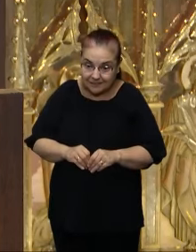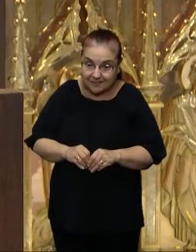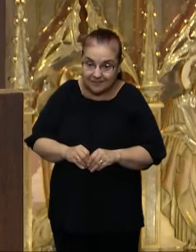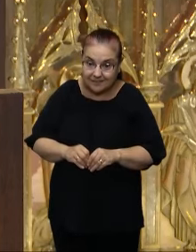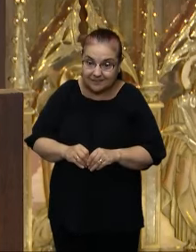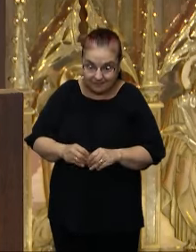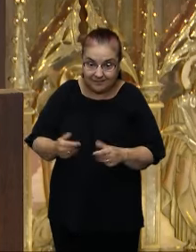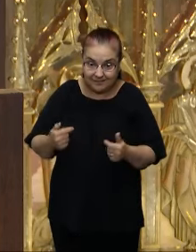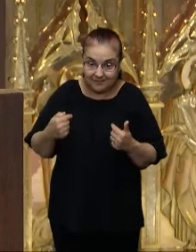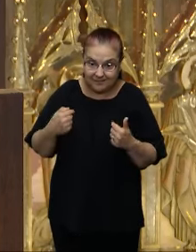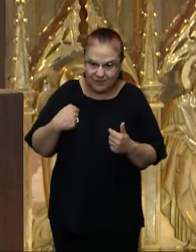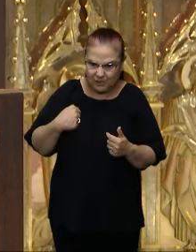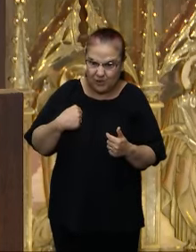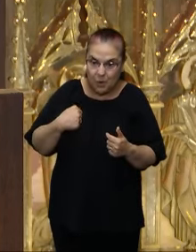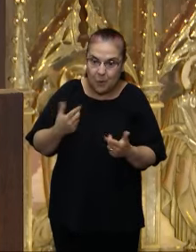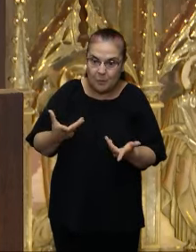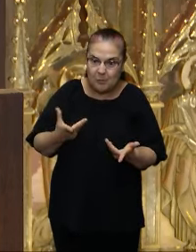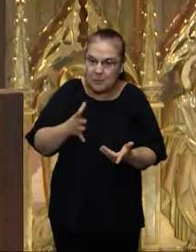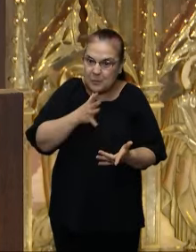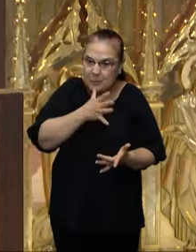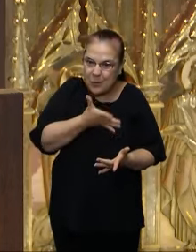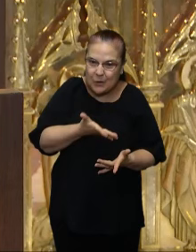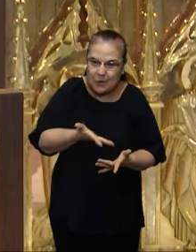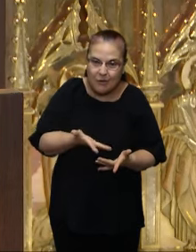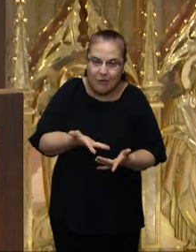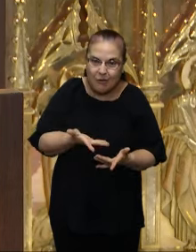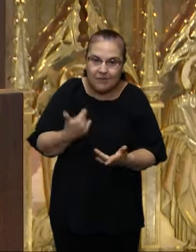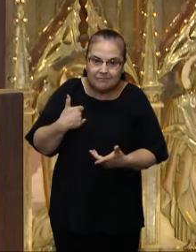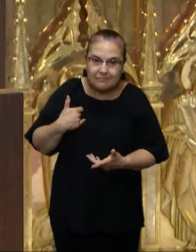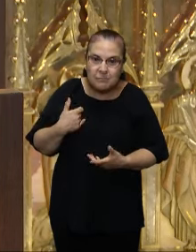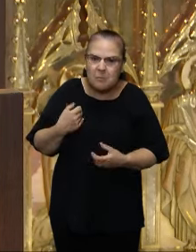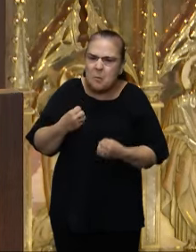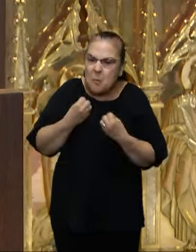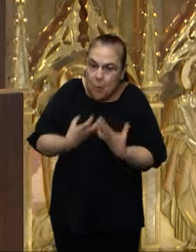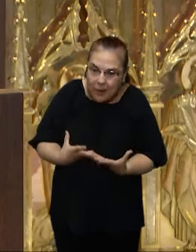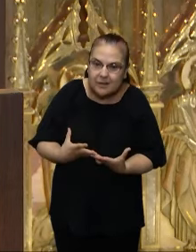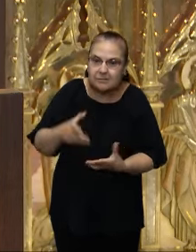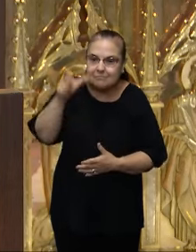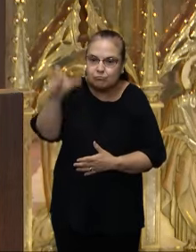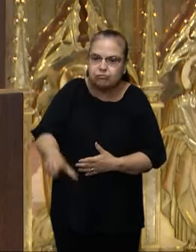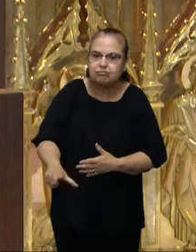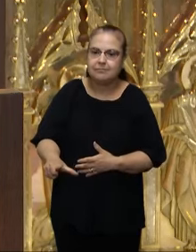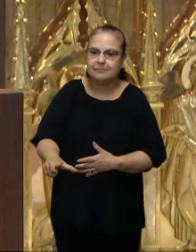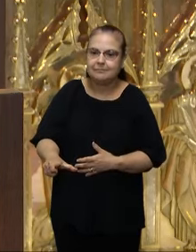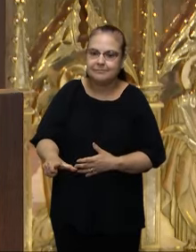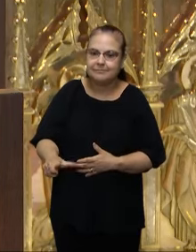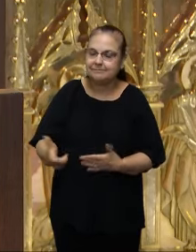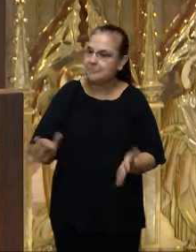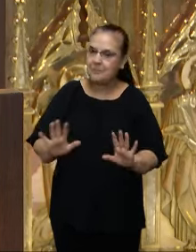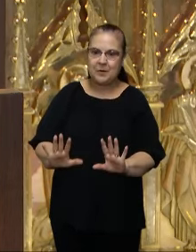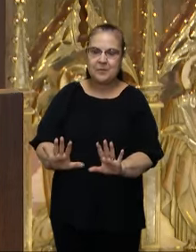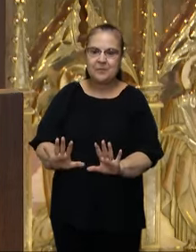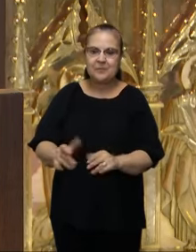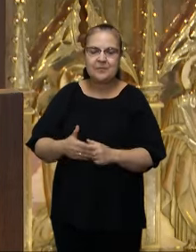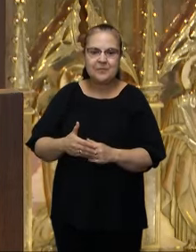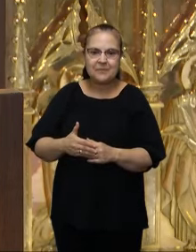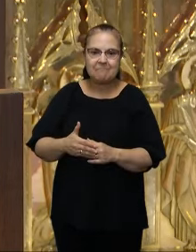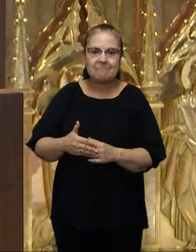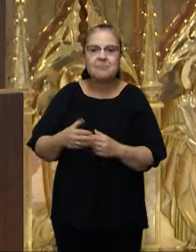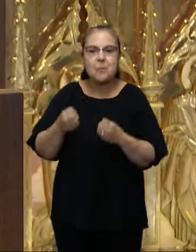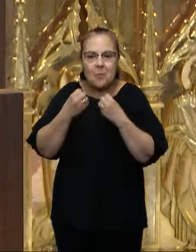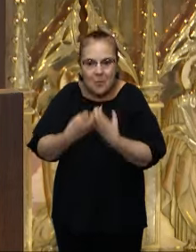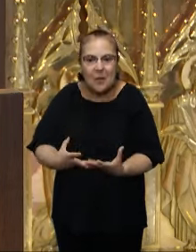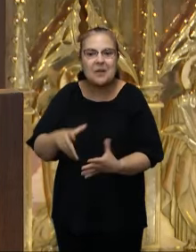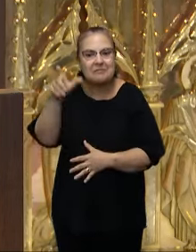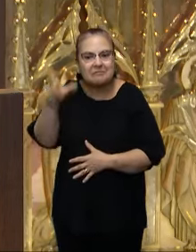tengo yo tanta cosa por esa expresión que hemos acuñado. Buena gente. Pero a pesar de ser buena